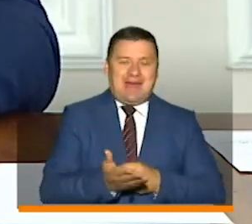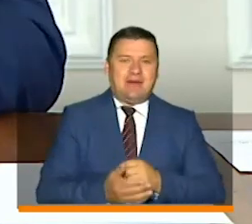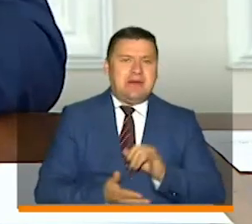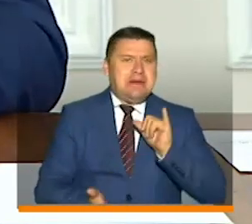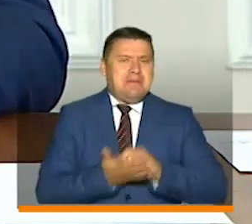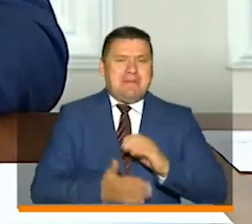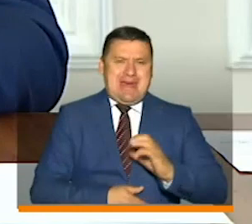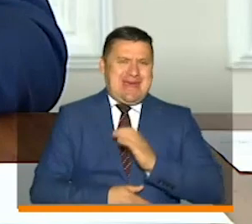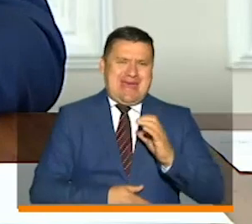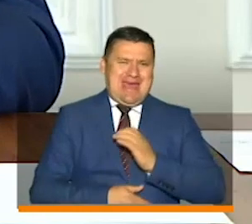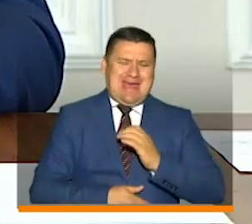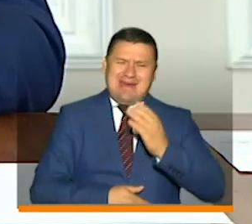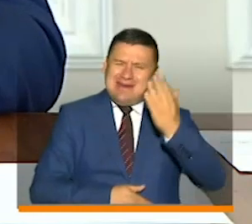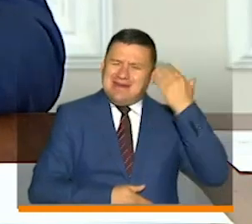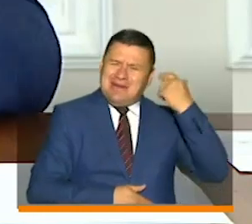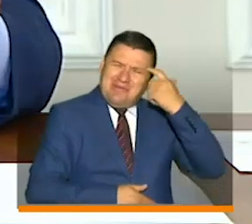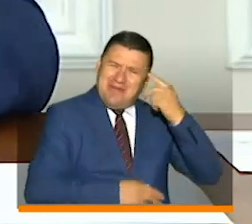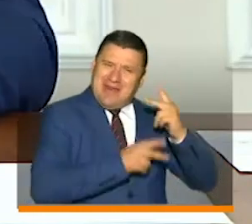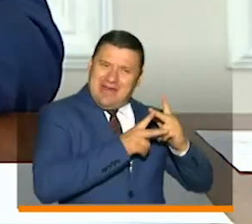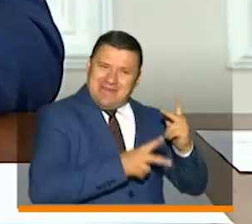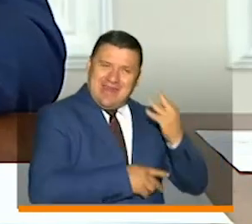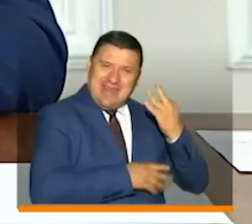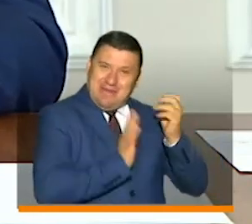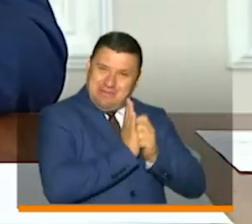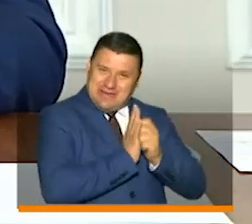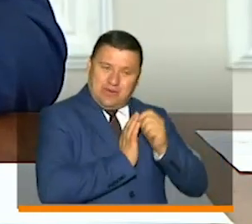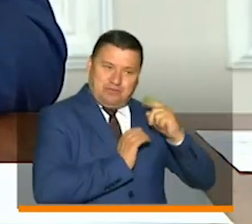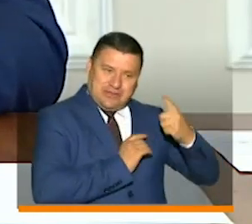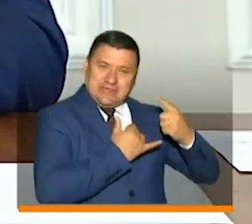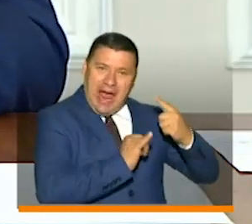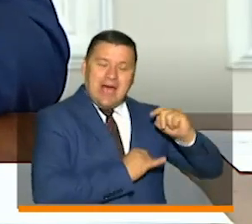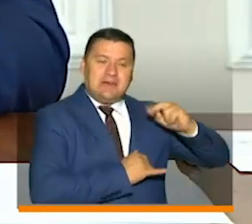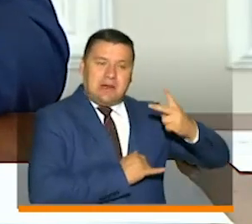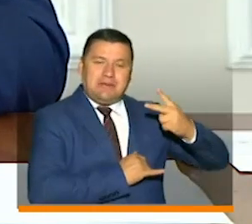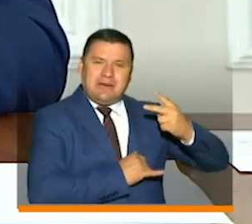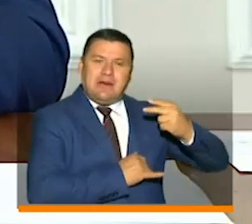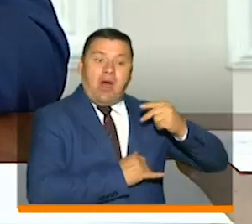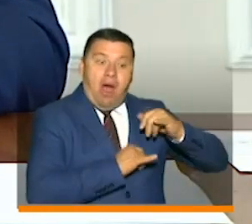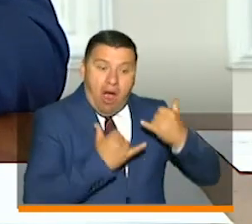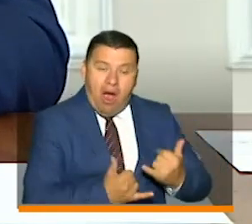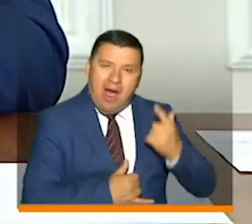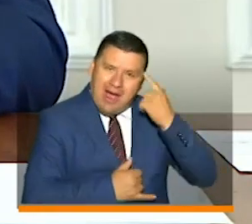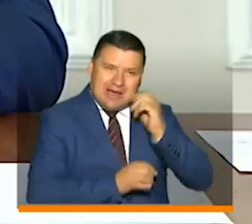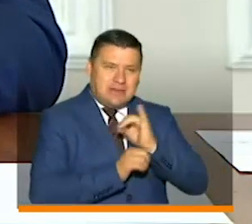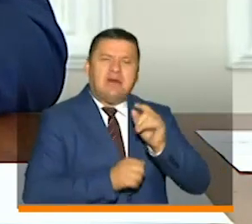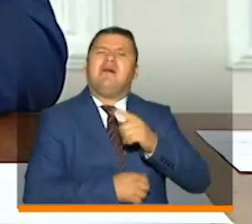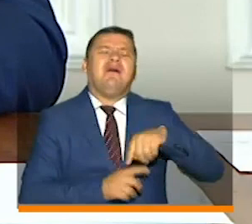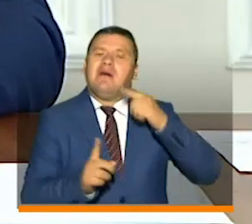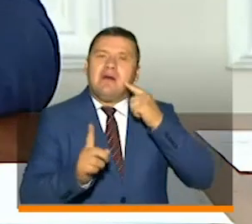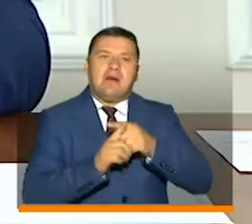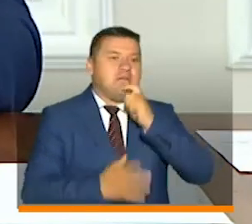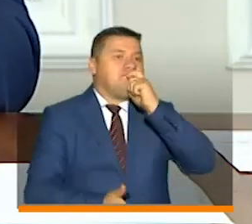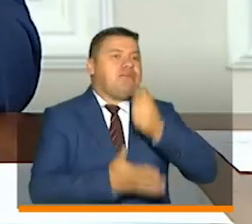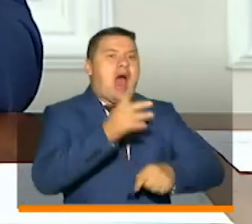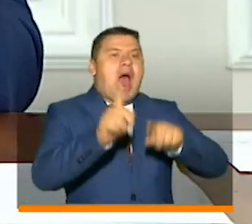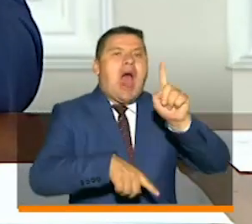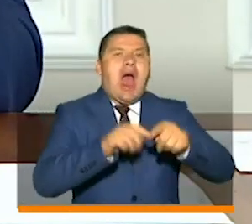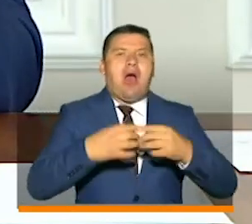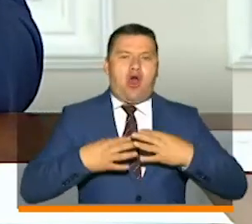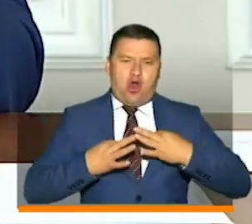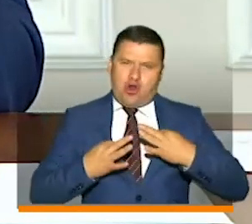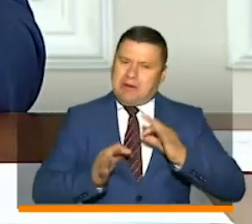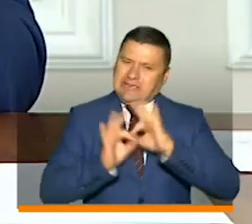características que hemos visto en los días inhiba anteriores lo que se busca es que estén exentos del iva el